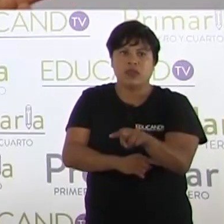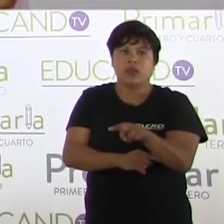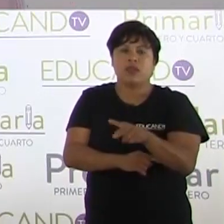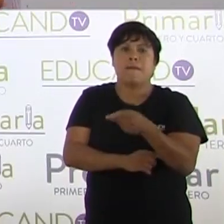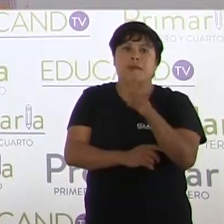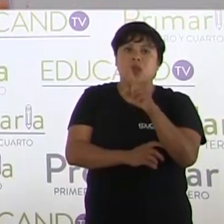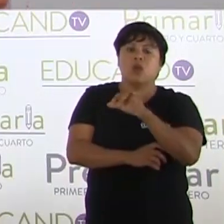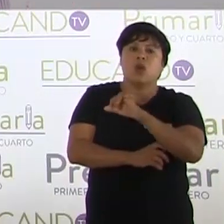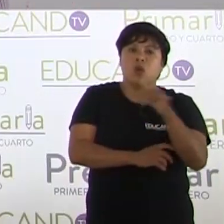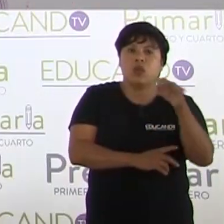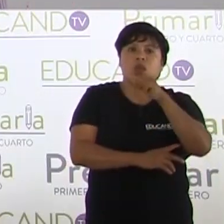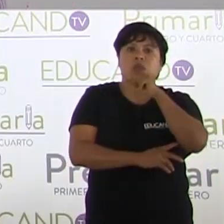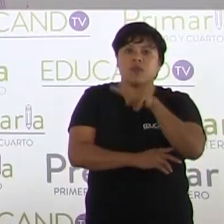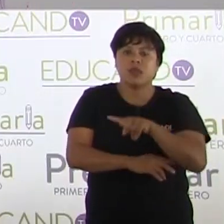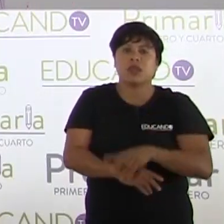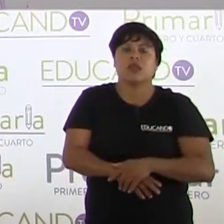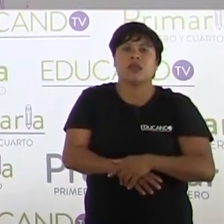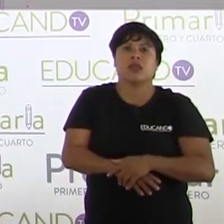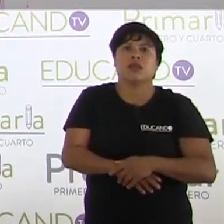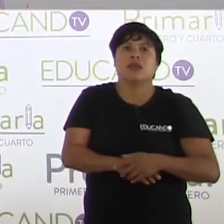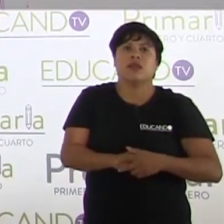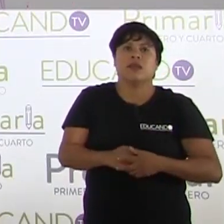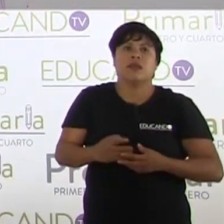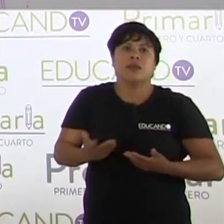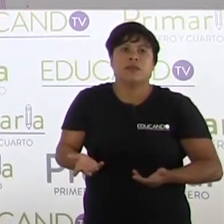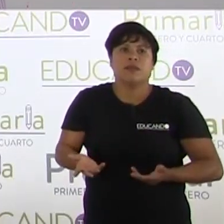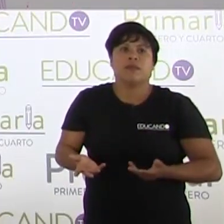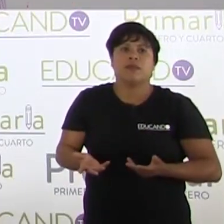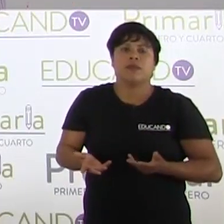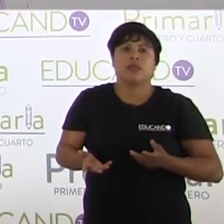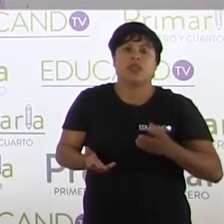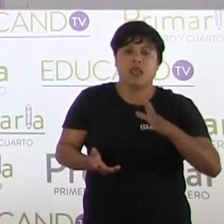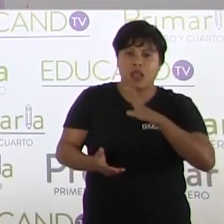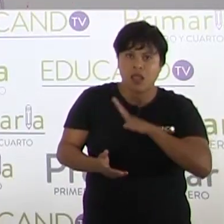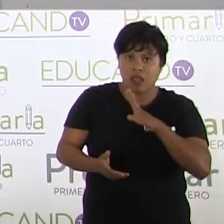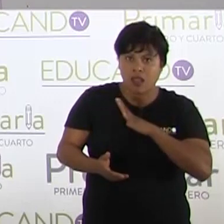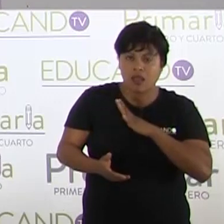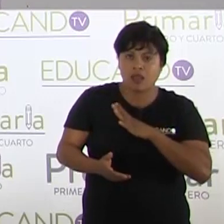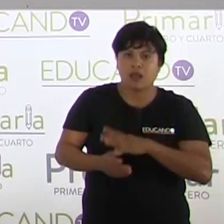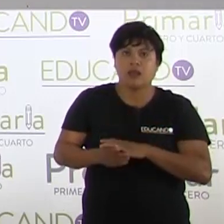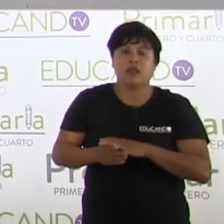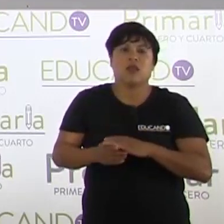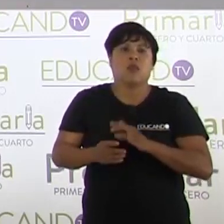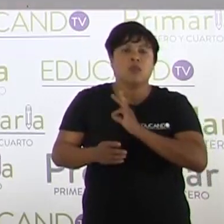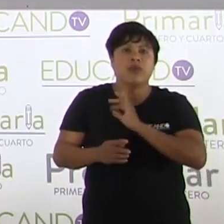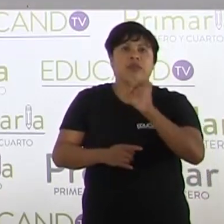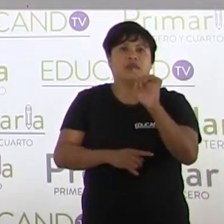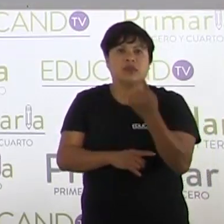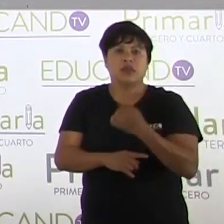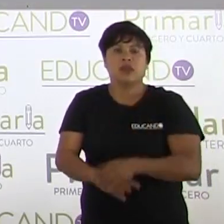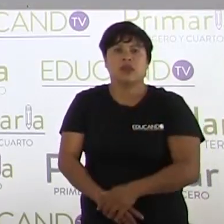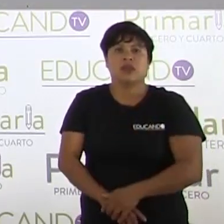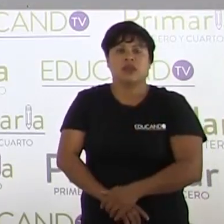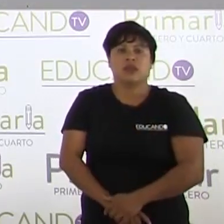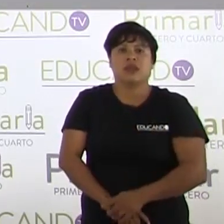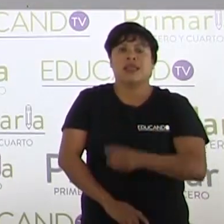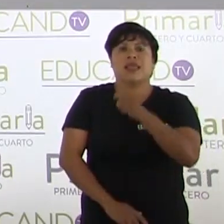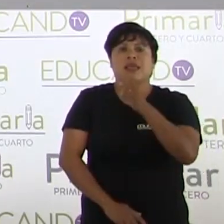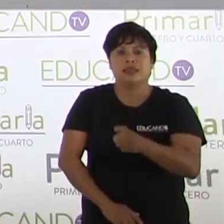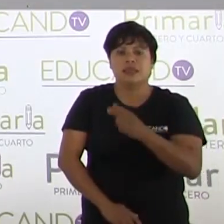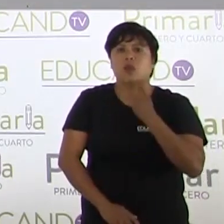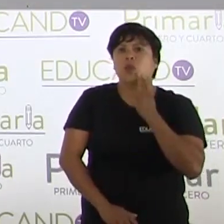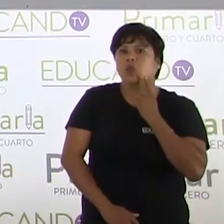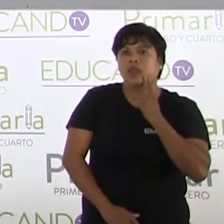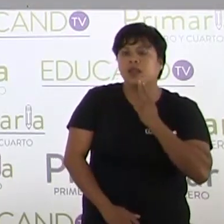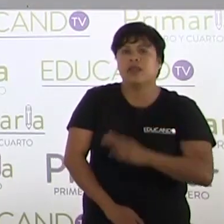otro también va a establecerse según esa